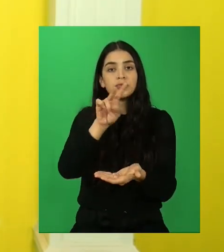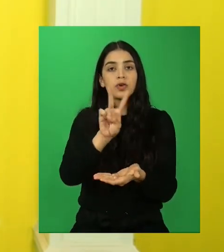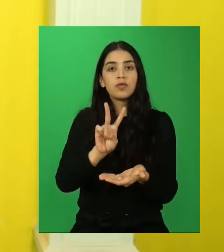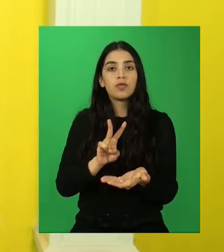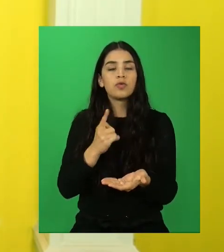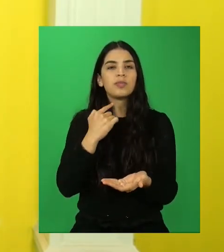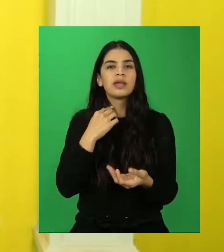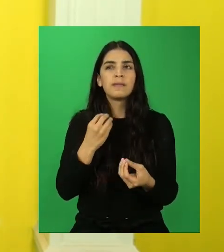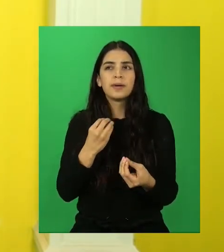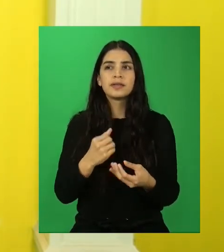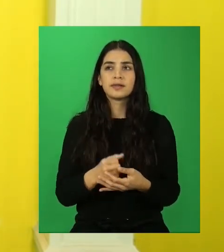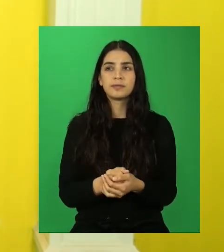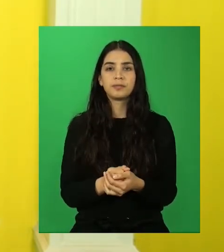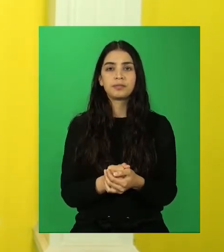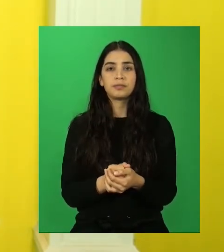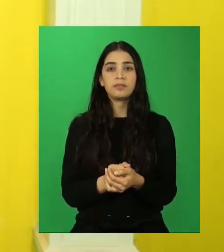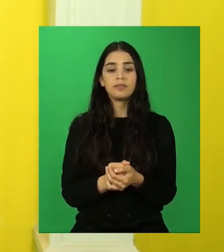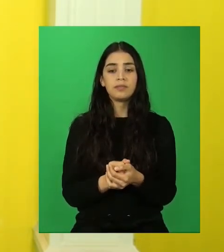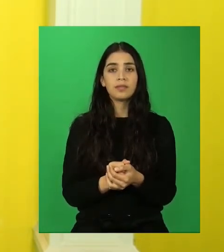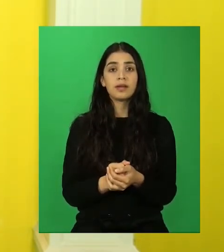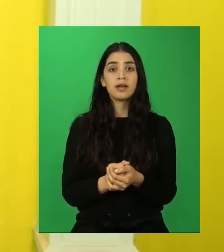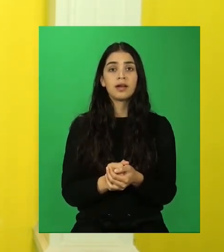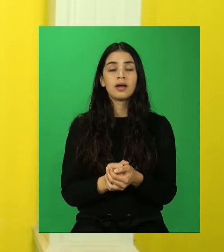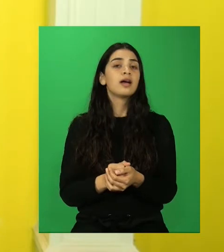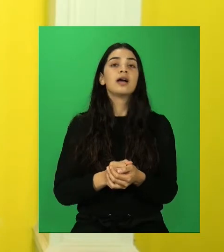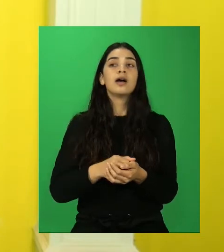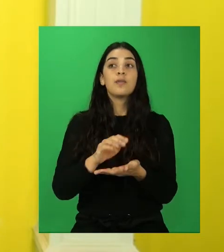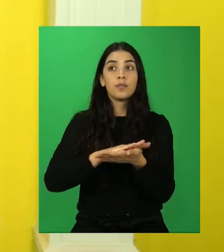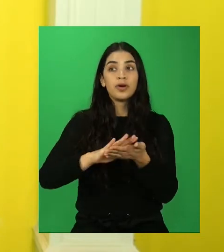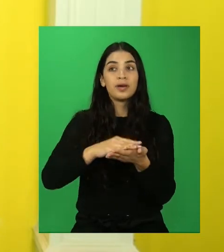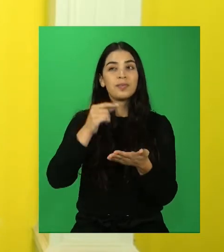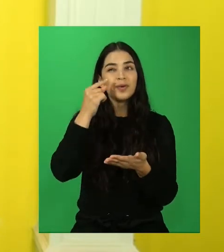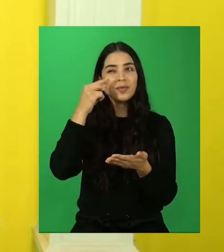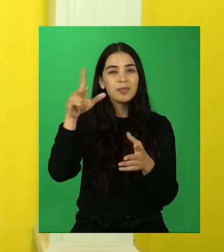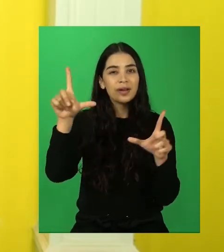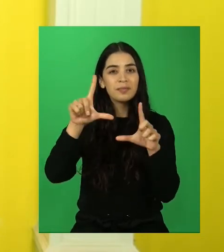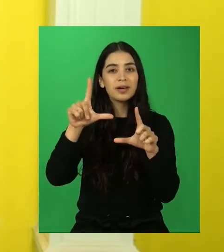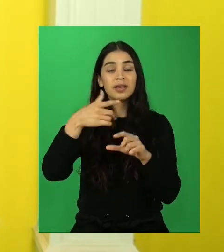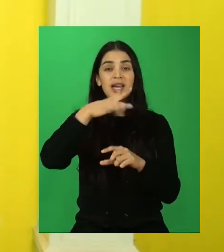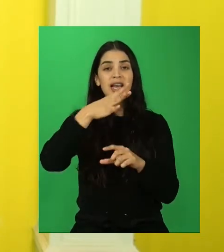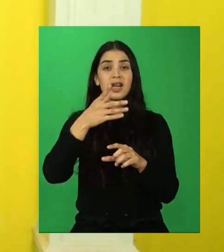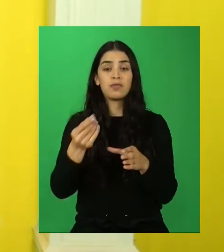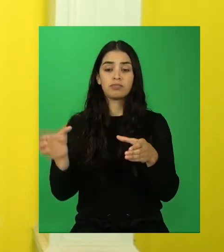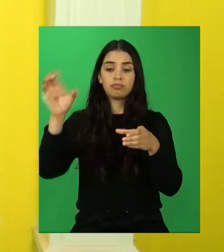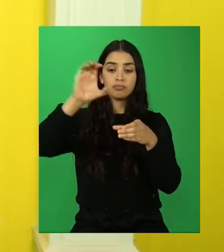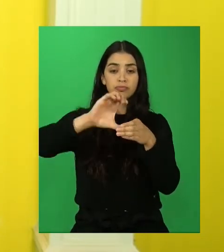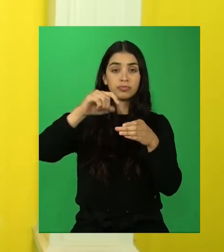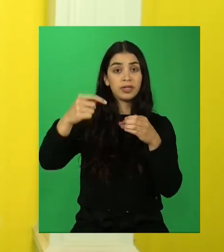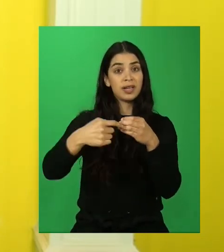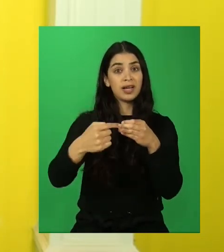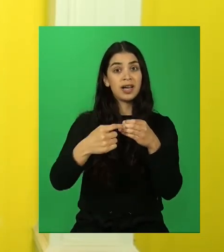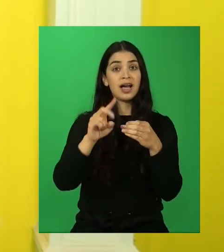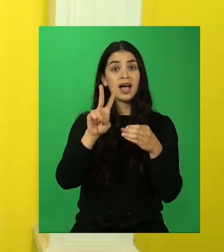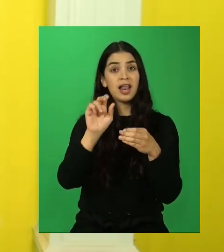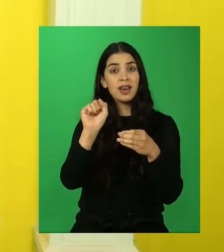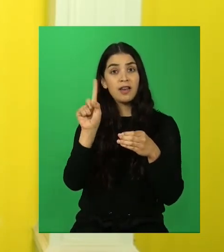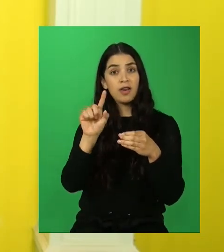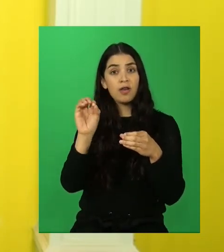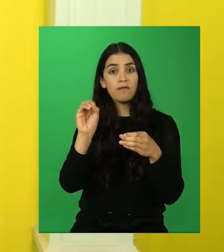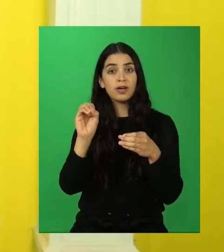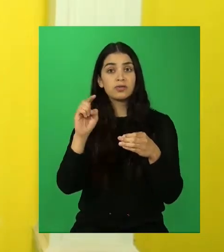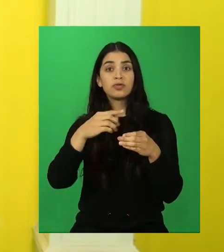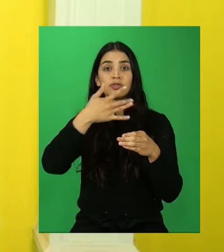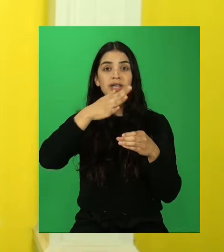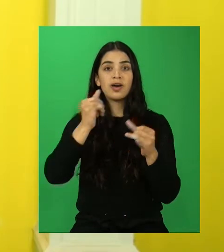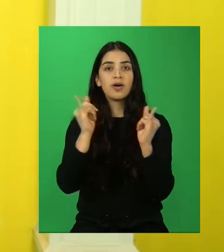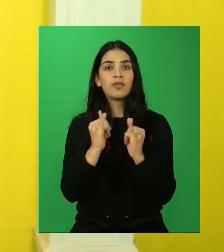acá, la forma del recipiente que lo contiene. Esta fluye o escurre con facilidad, como cuando yo